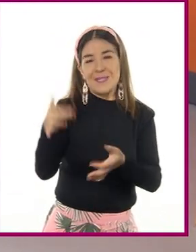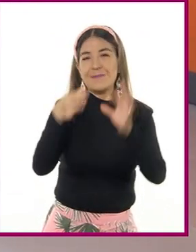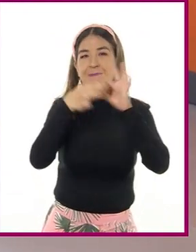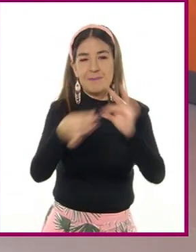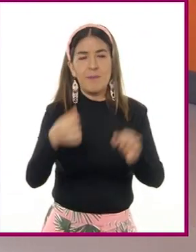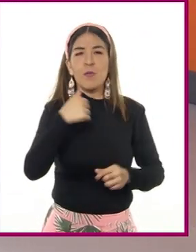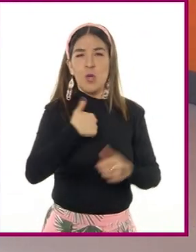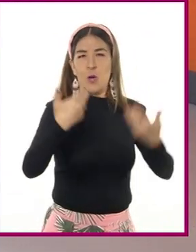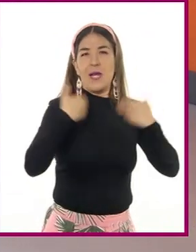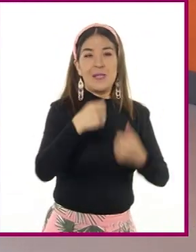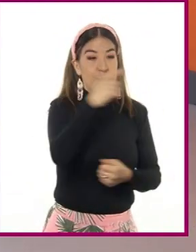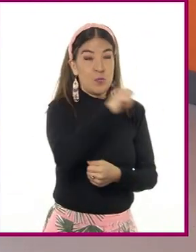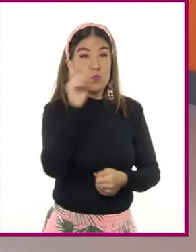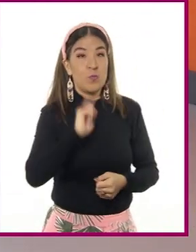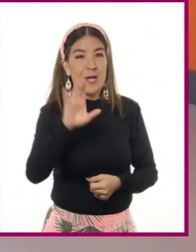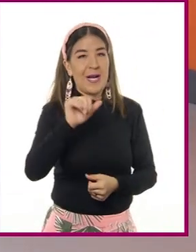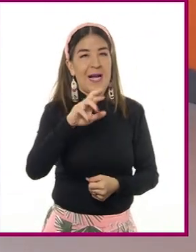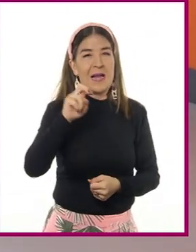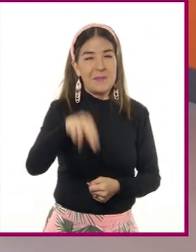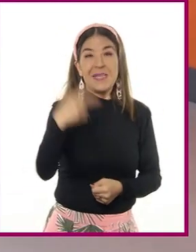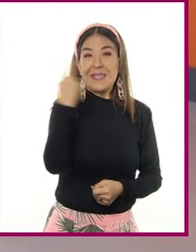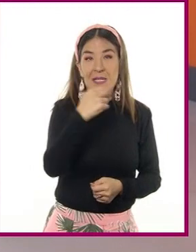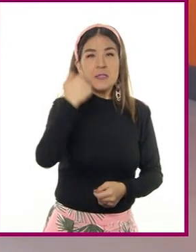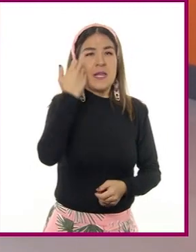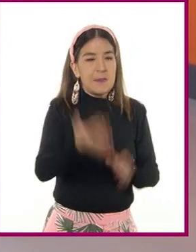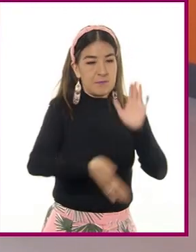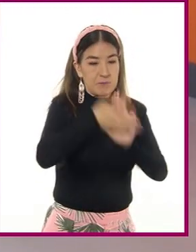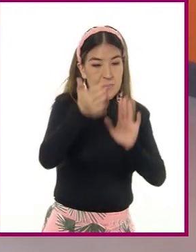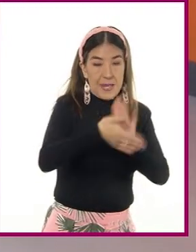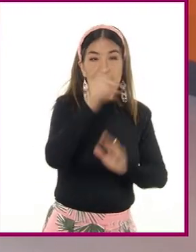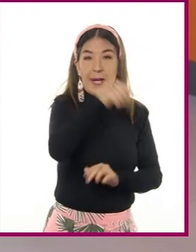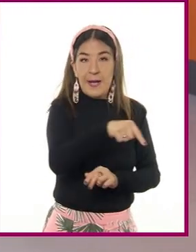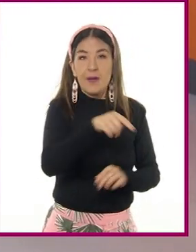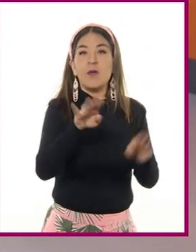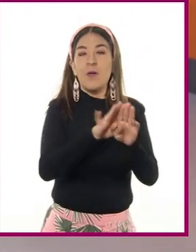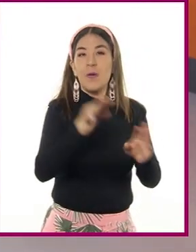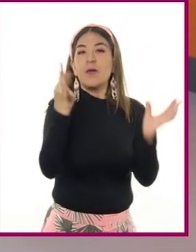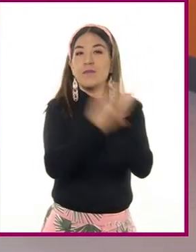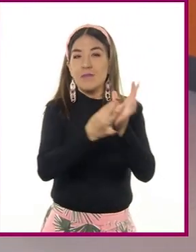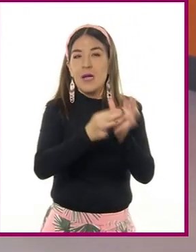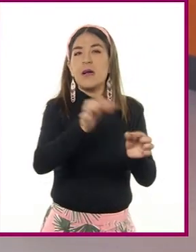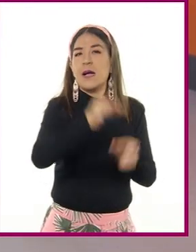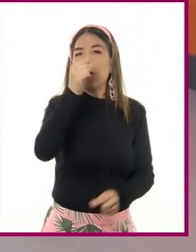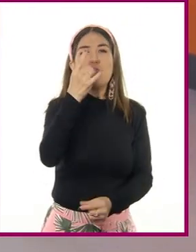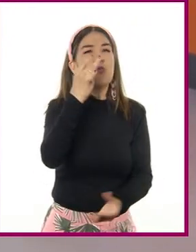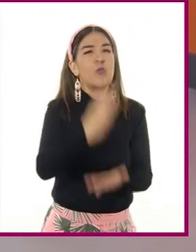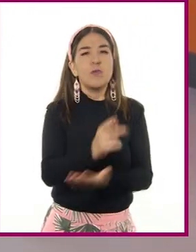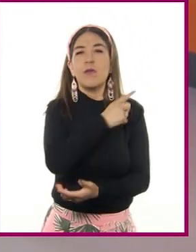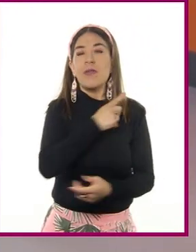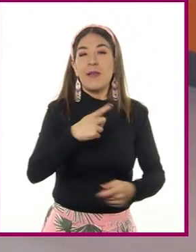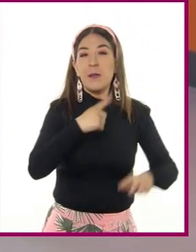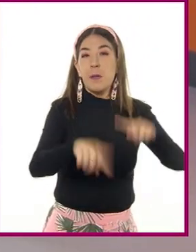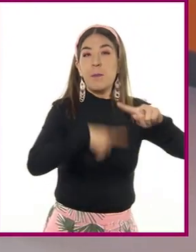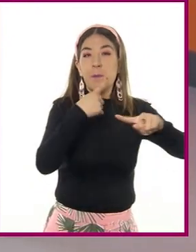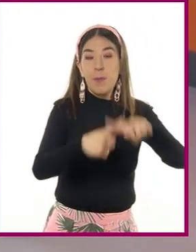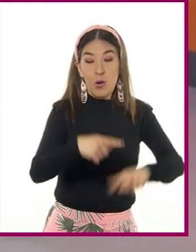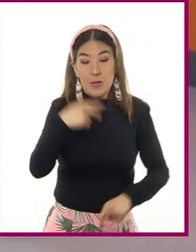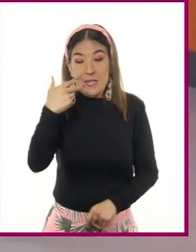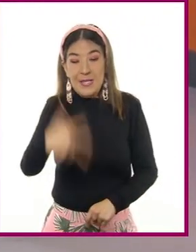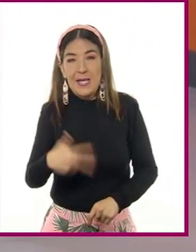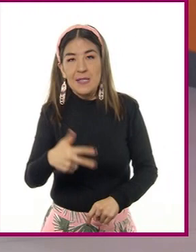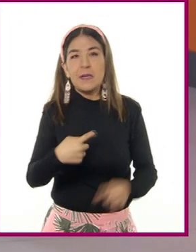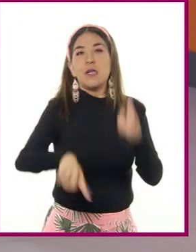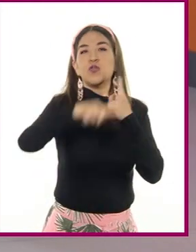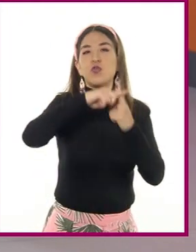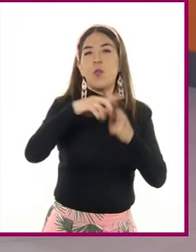entonces que si Carmen quiere saber la cantidad de varillas para cualquier número de casas, solo debe multiplicar ese número por 13 y